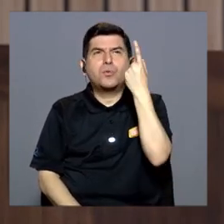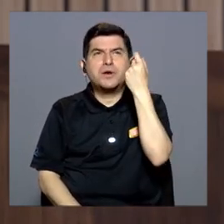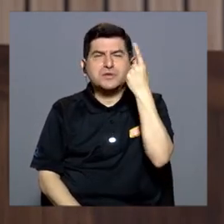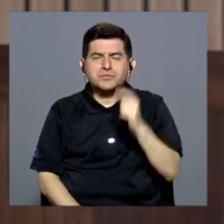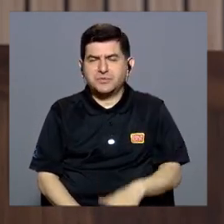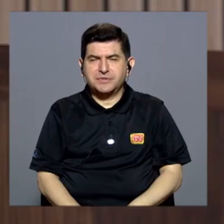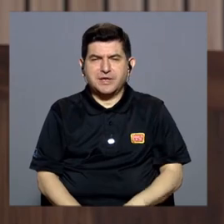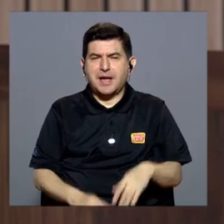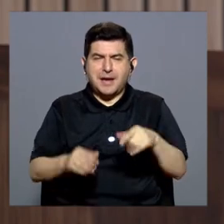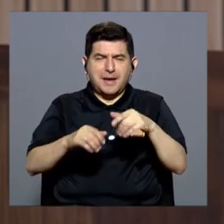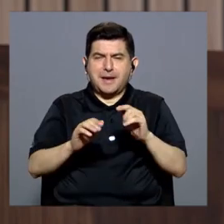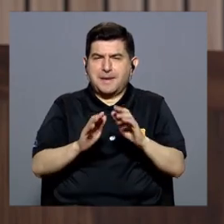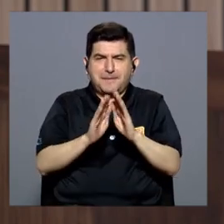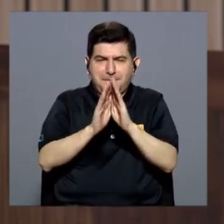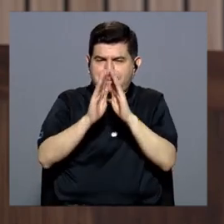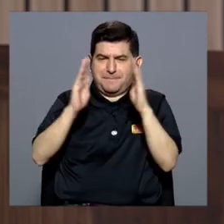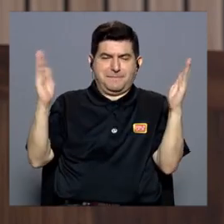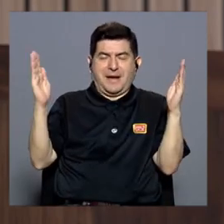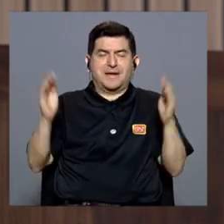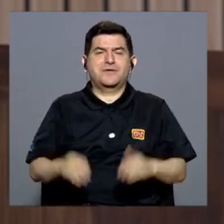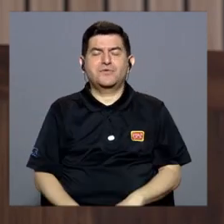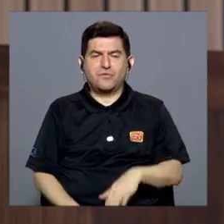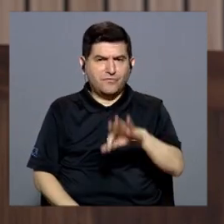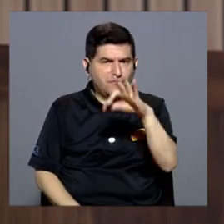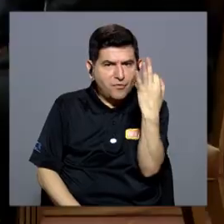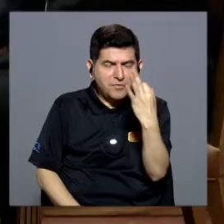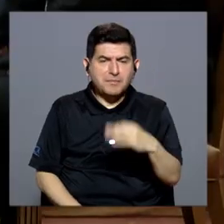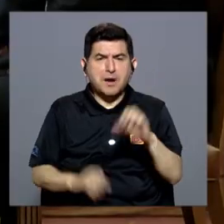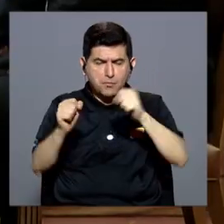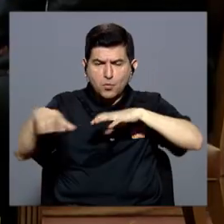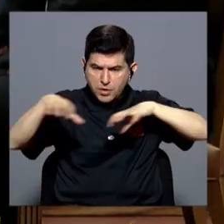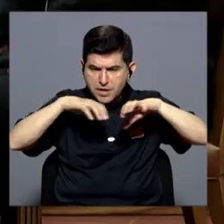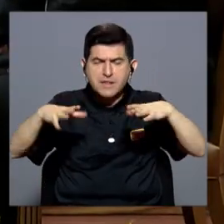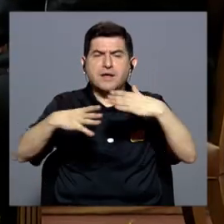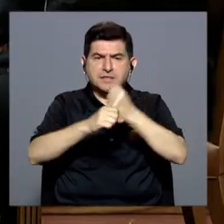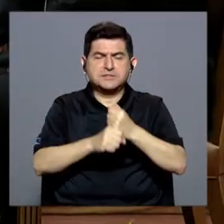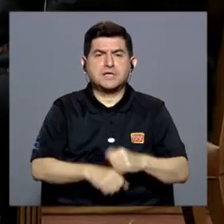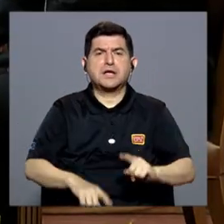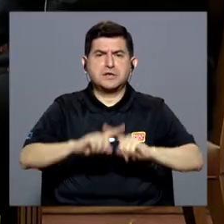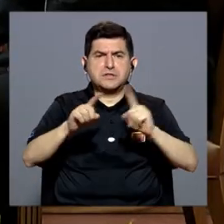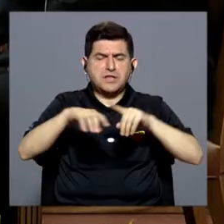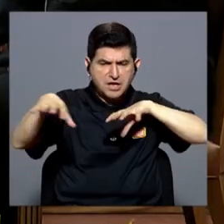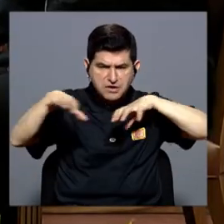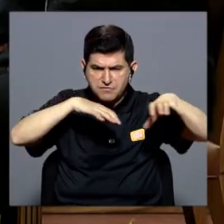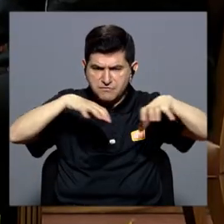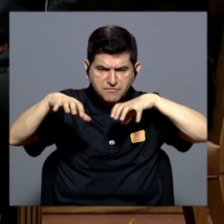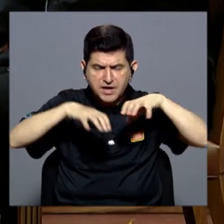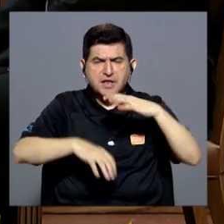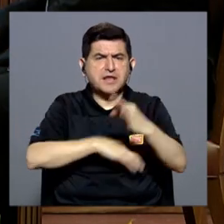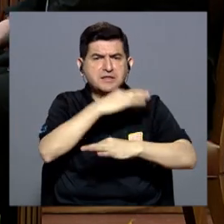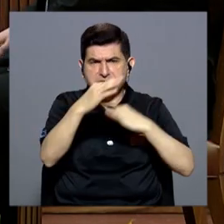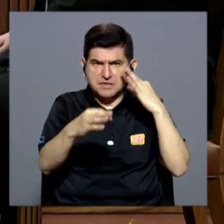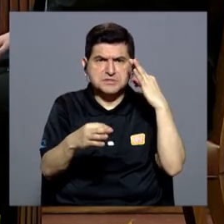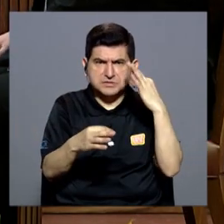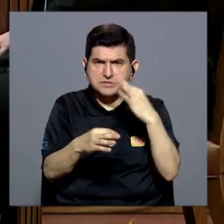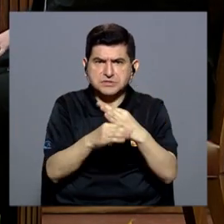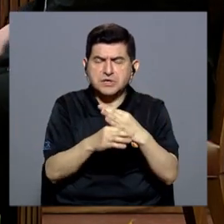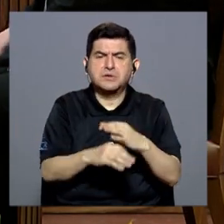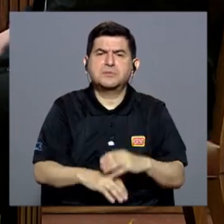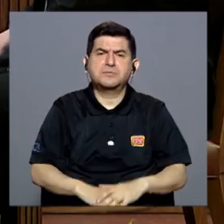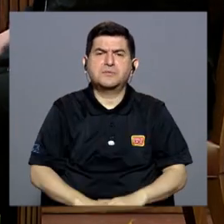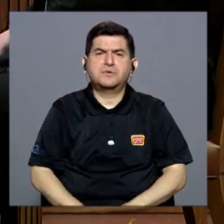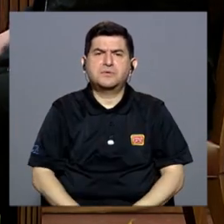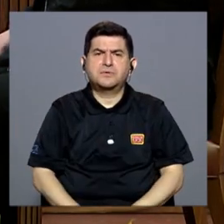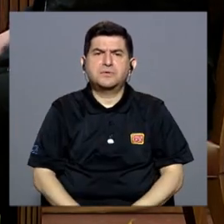máxima expresión, nos pueda movilizar. Entonces, yo creo que han habido movimientos de diversa, digamos, de